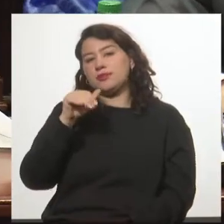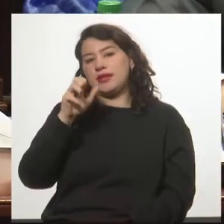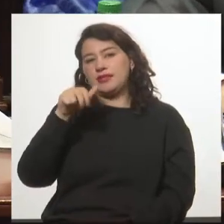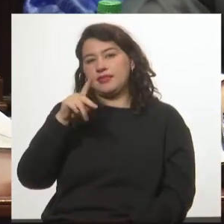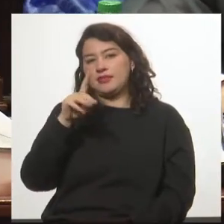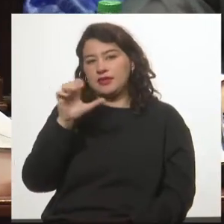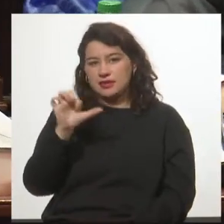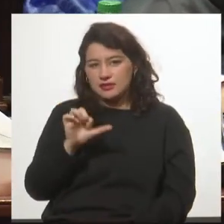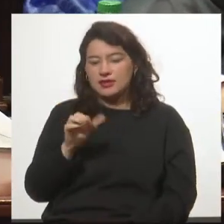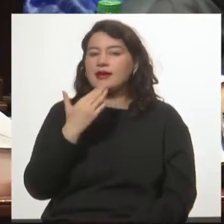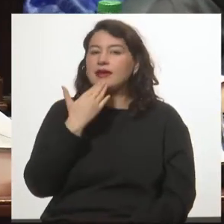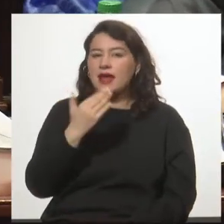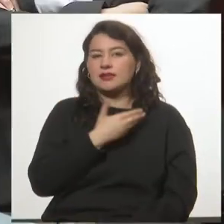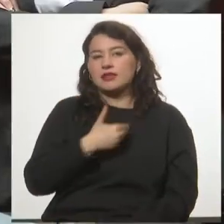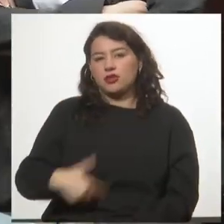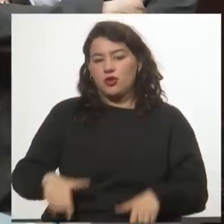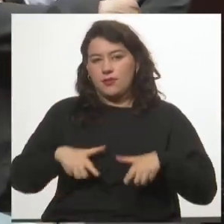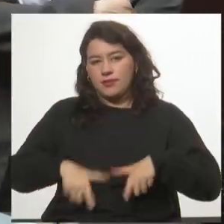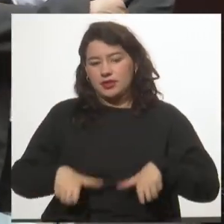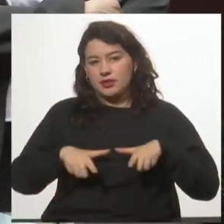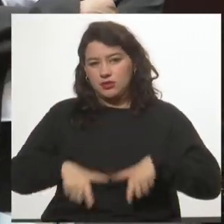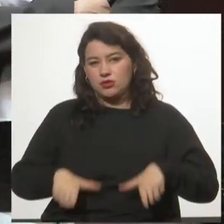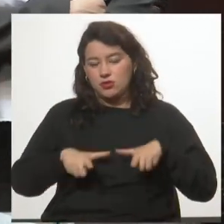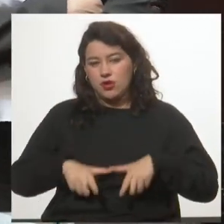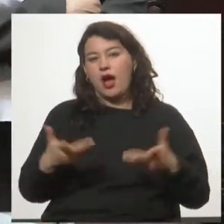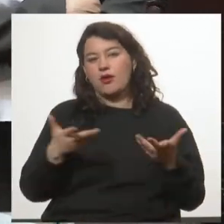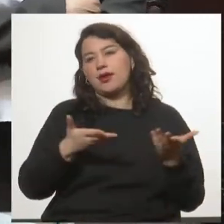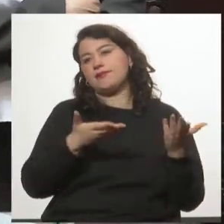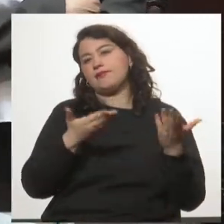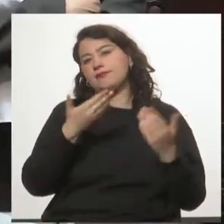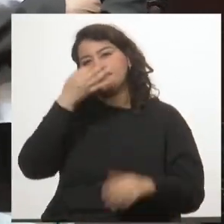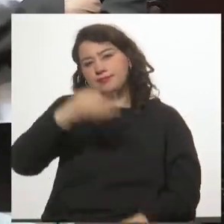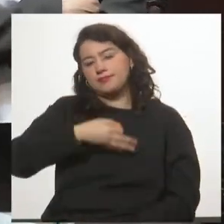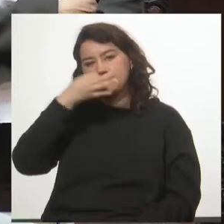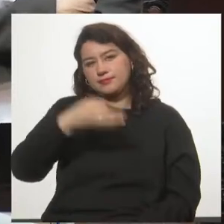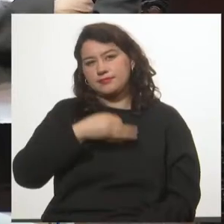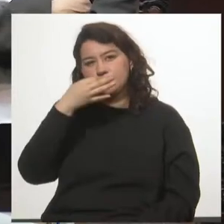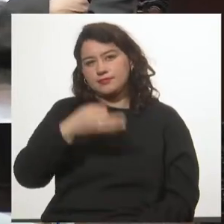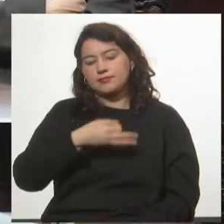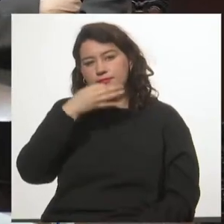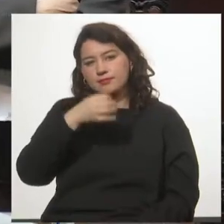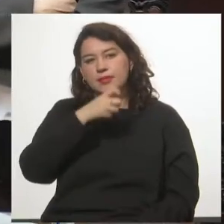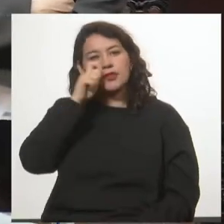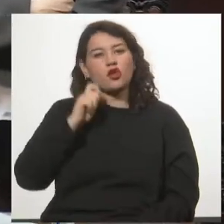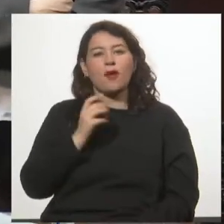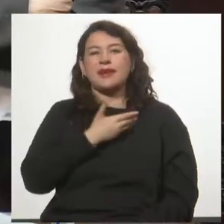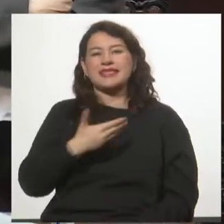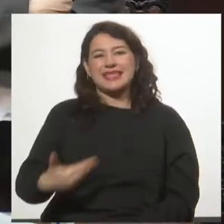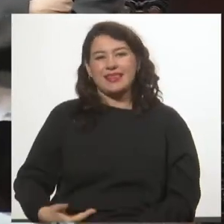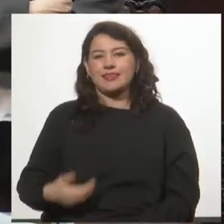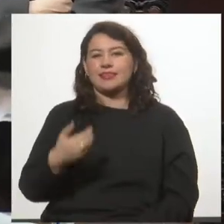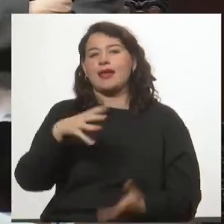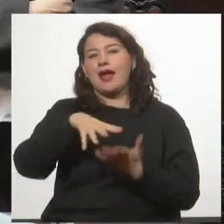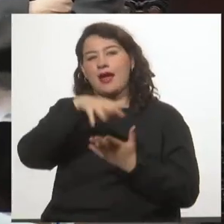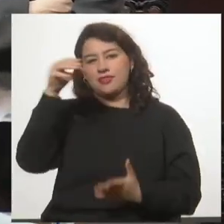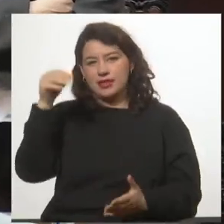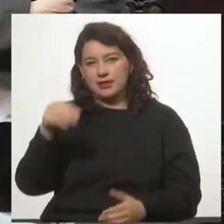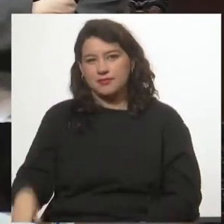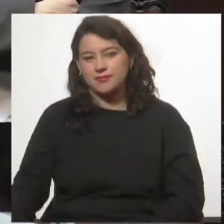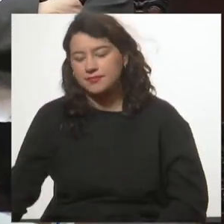gracias señor ministro paganini tiene la palabra el señor presidente de antel gabriel